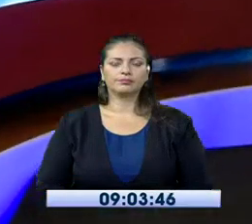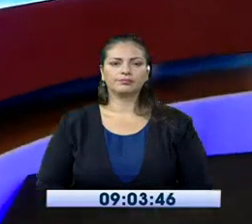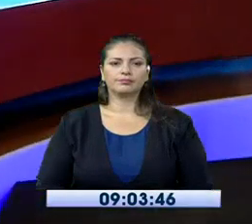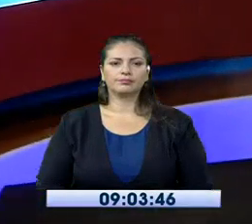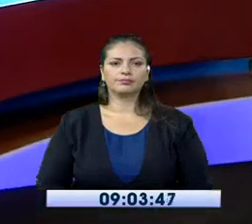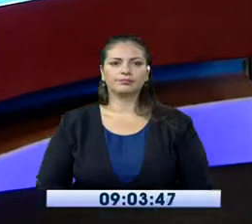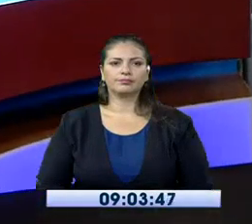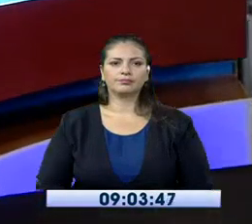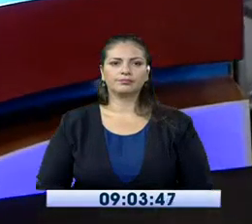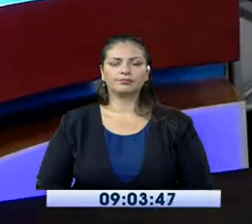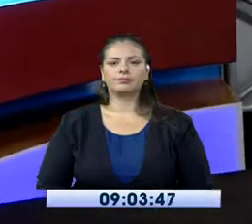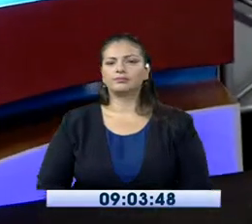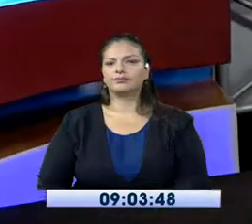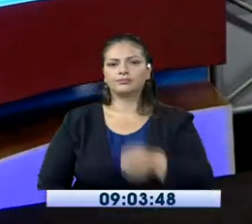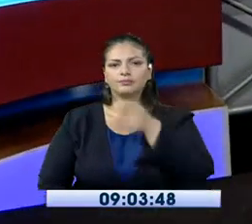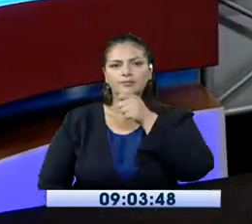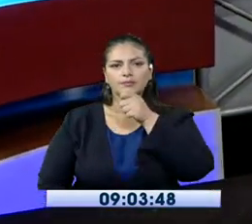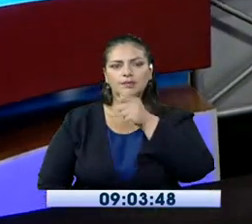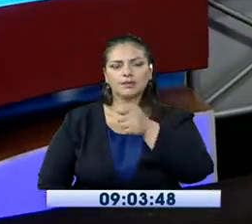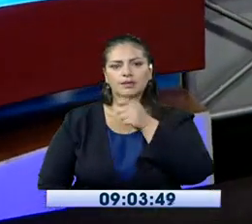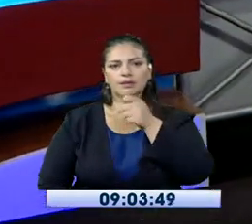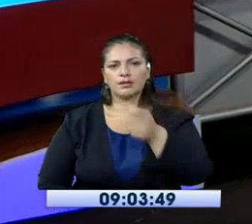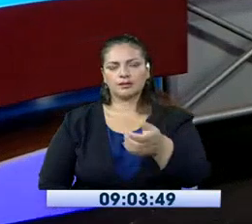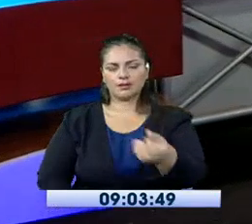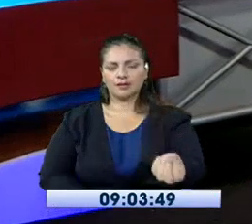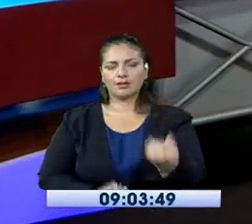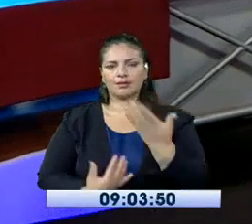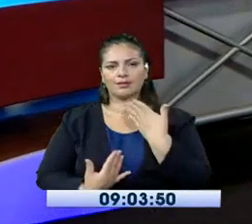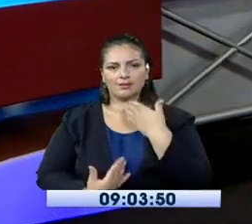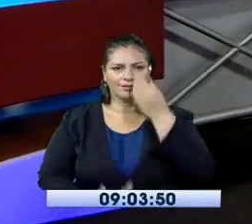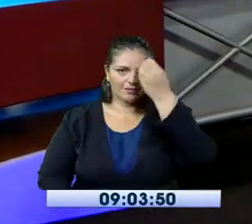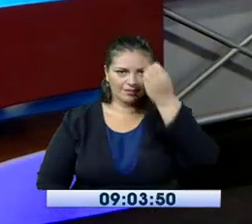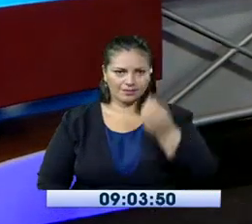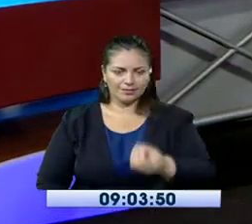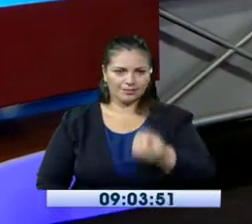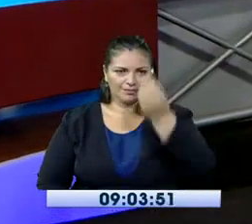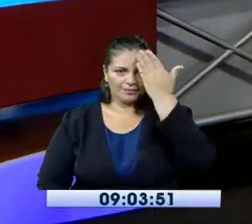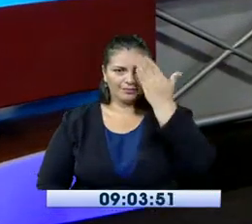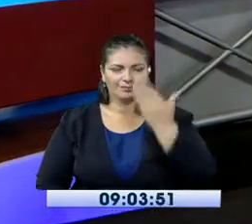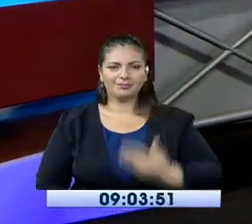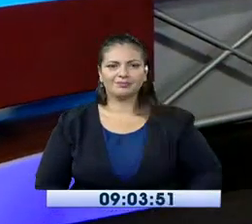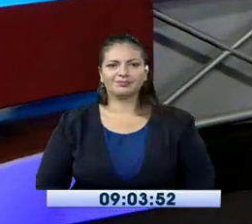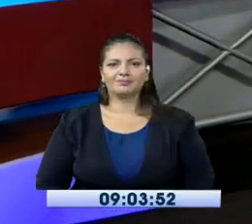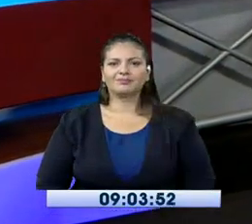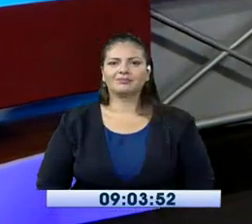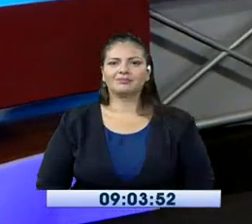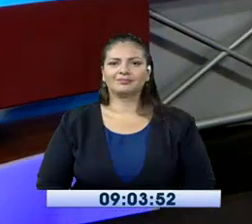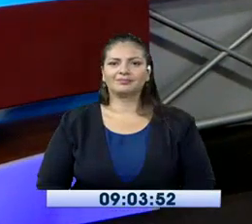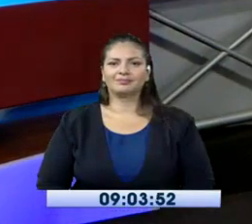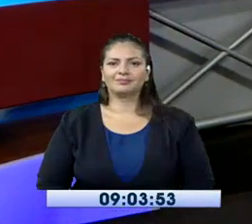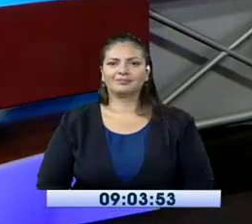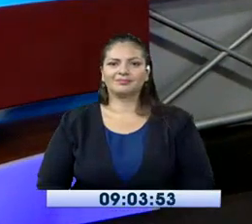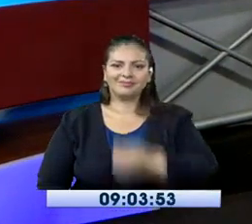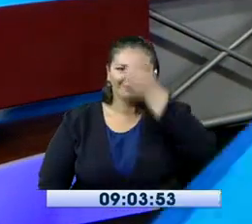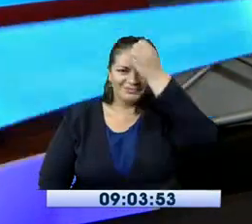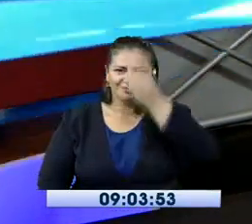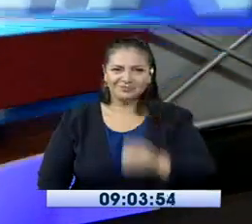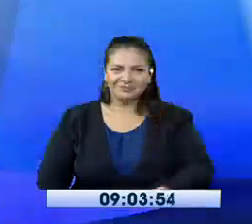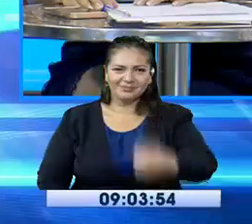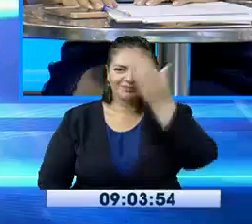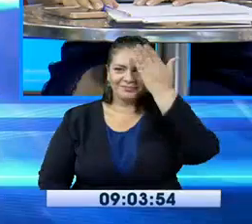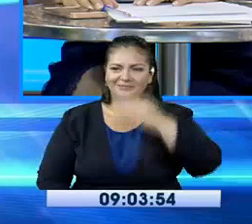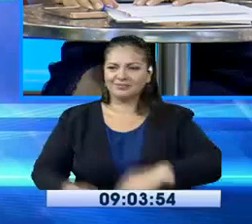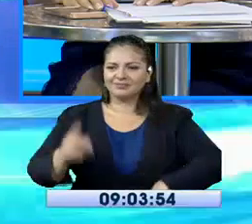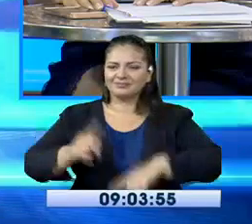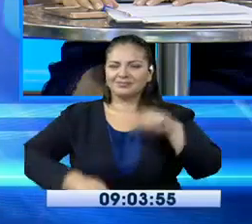Vamos con Enrique Muñoz, está listo para informarnos. Enrique, adelante, buen día. Claro que sí, Rosalena, buenos días, amigos televidentes. Seguimos